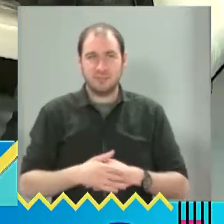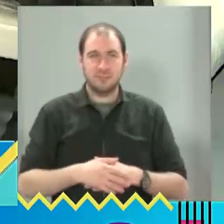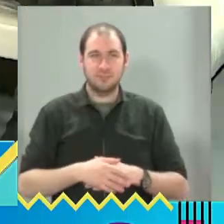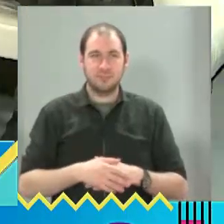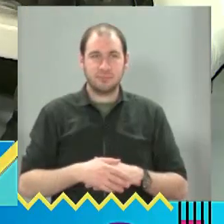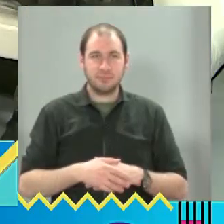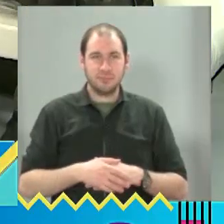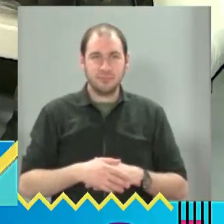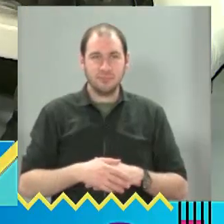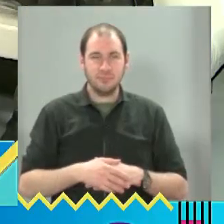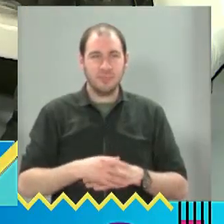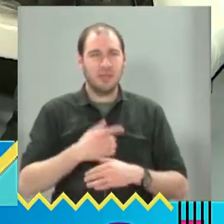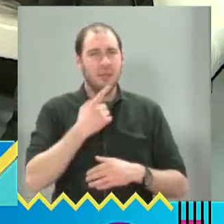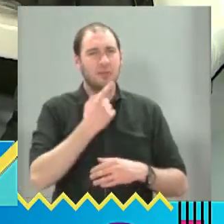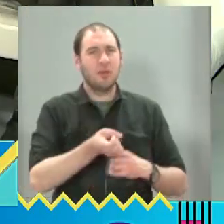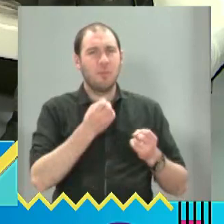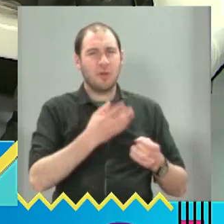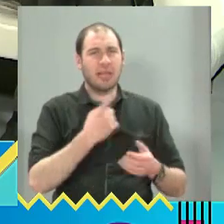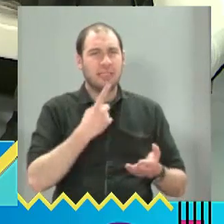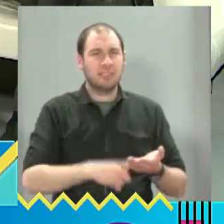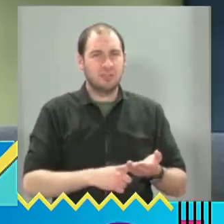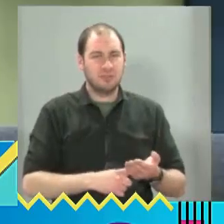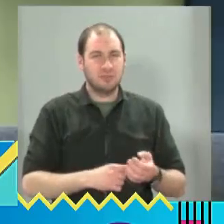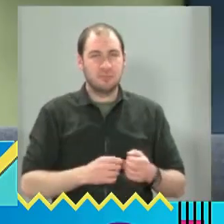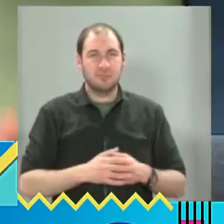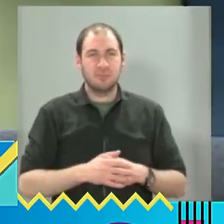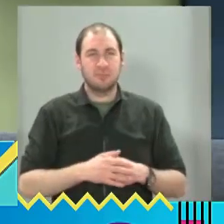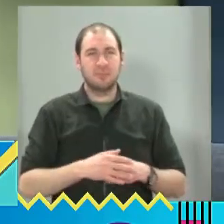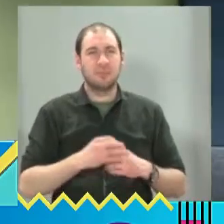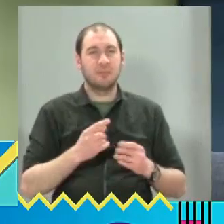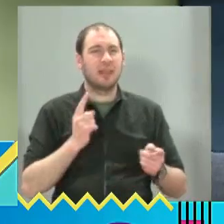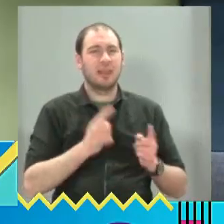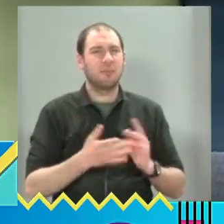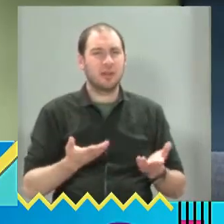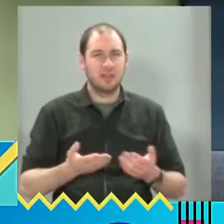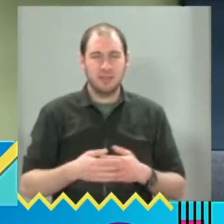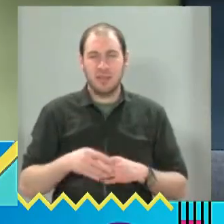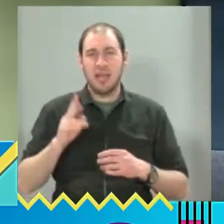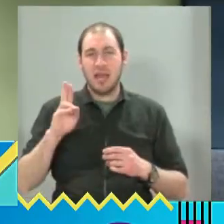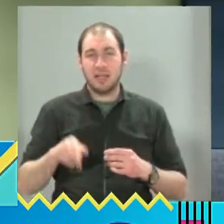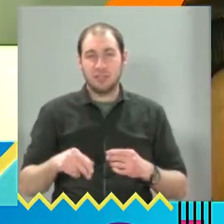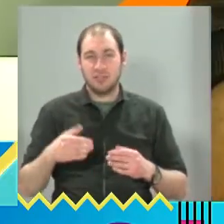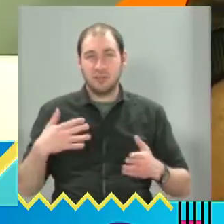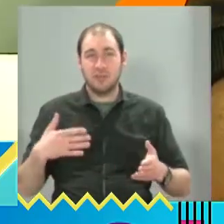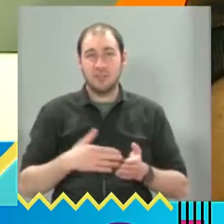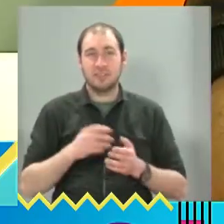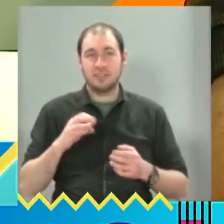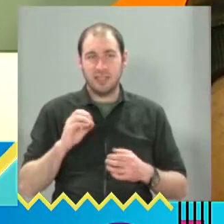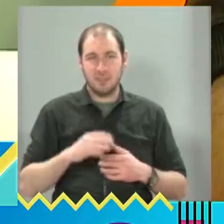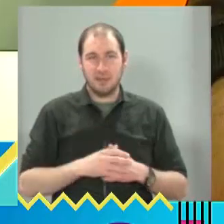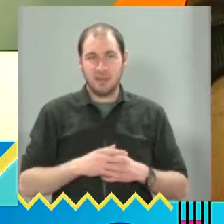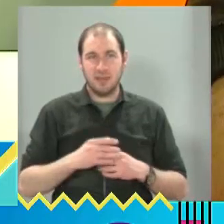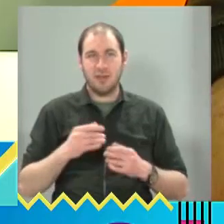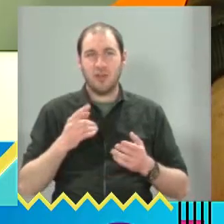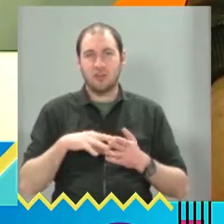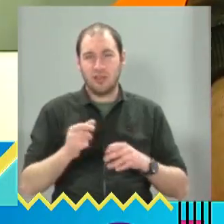entendés? Gisela, ¿y por qué tomamos esa decisión? ¿Por qué Mira, vamos una directamente? de las razones es el sesgo que se llama el